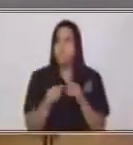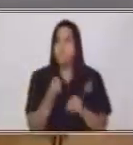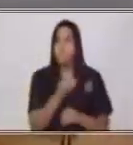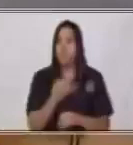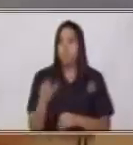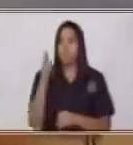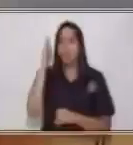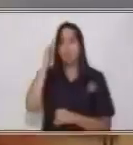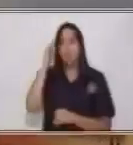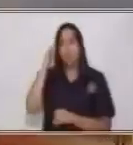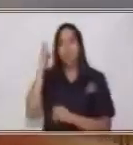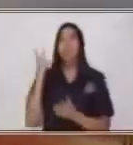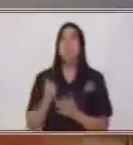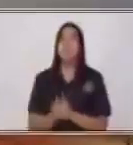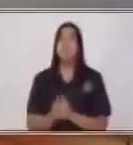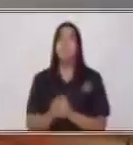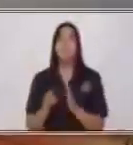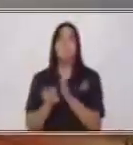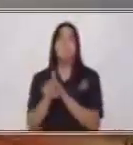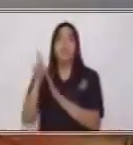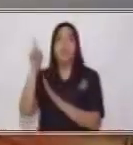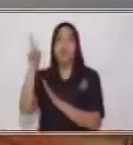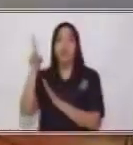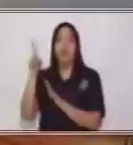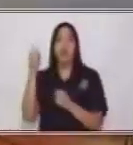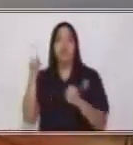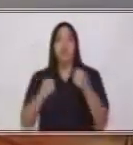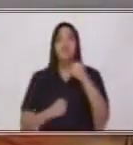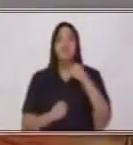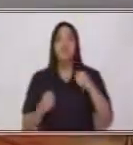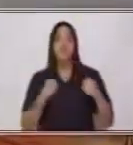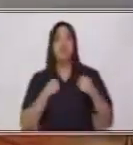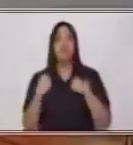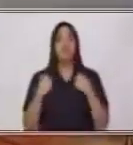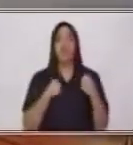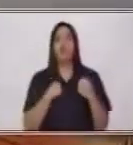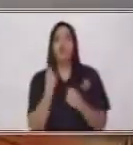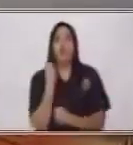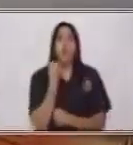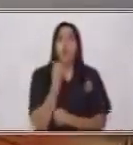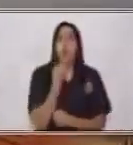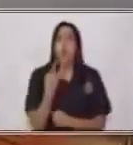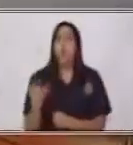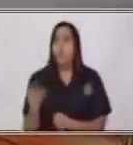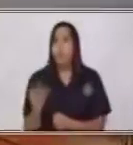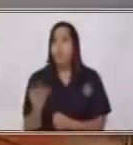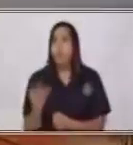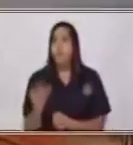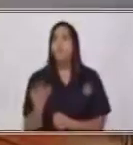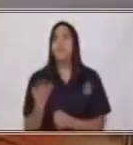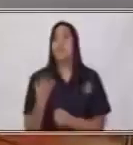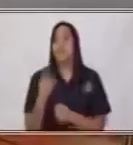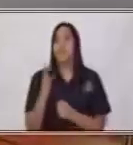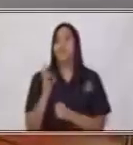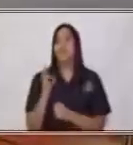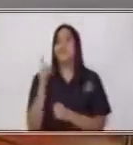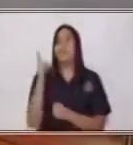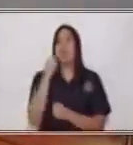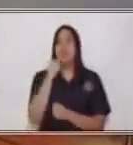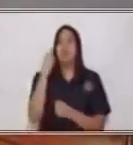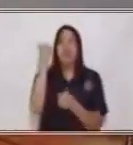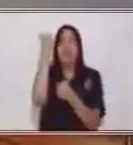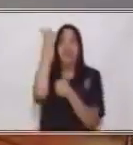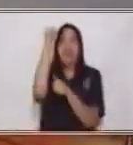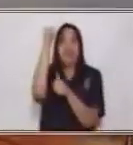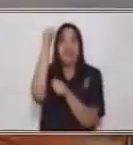Vamos a ver, este oso dice que vale ¿cuánto? Muy bien, excelente, vale